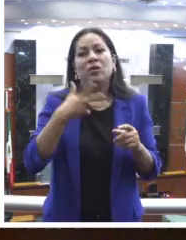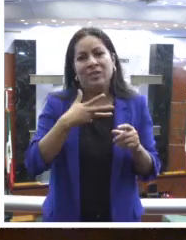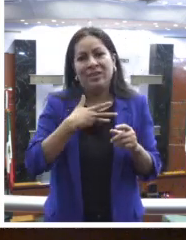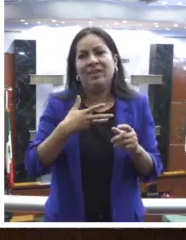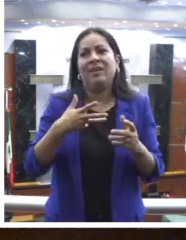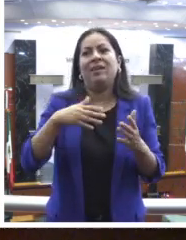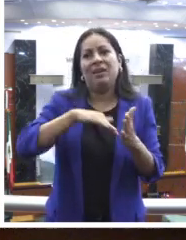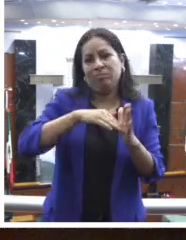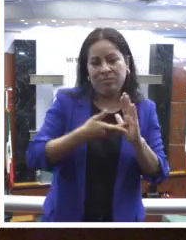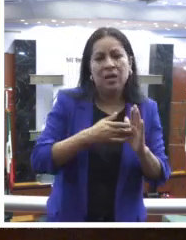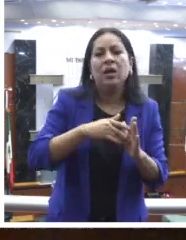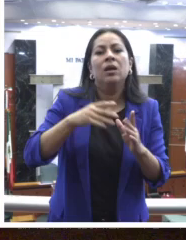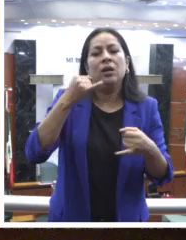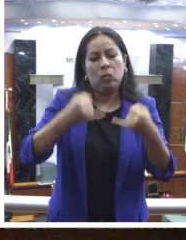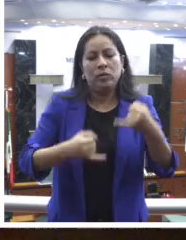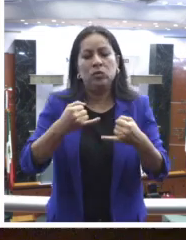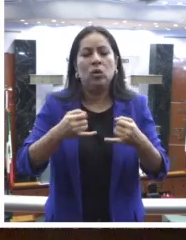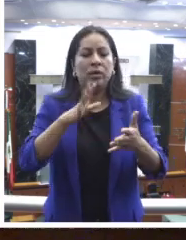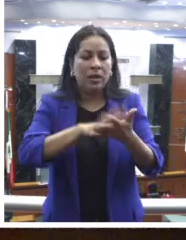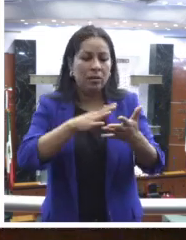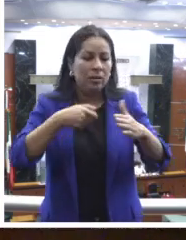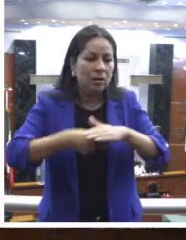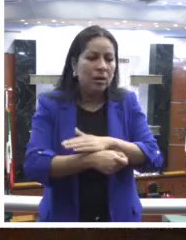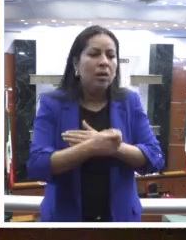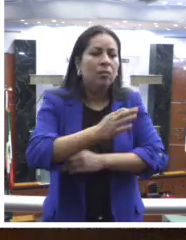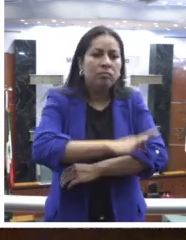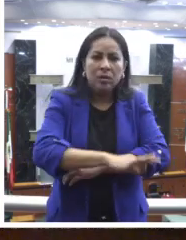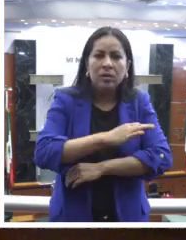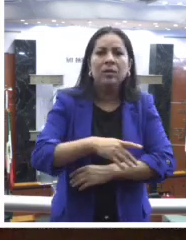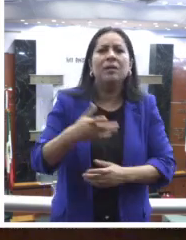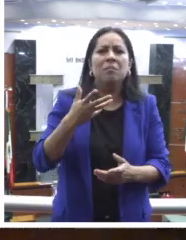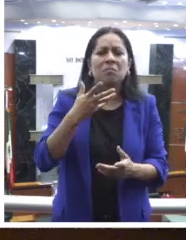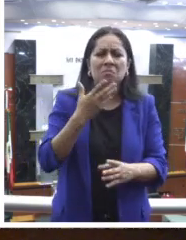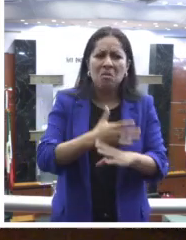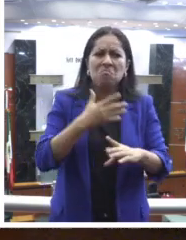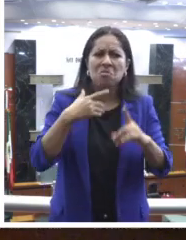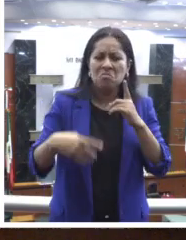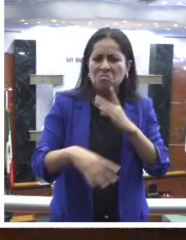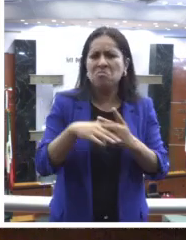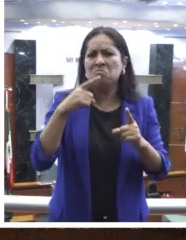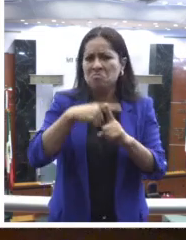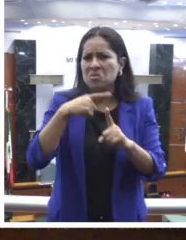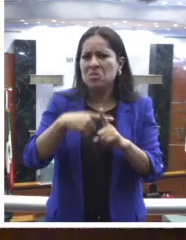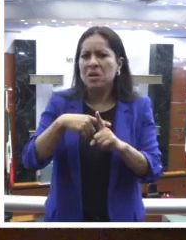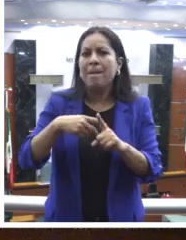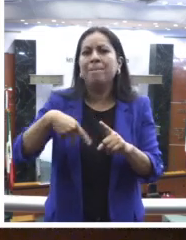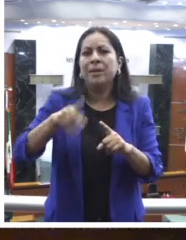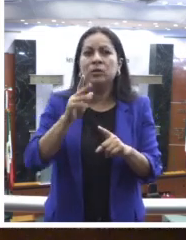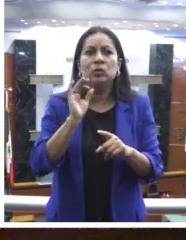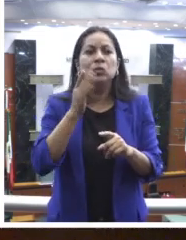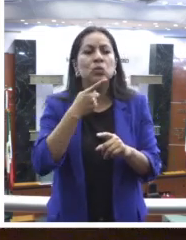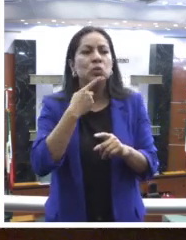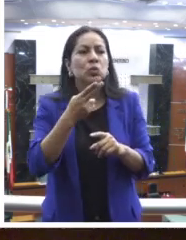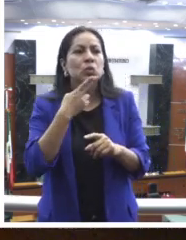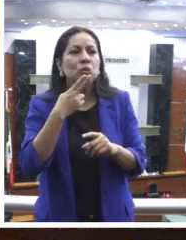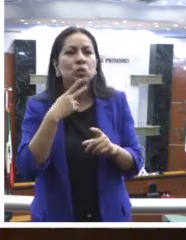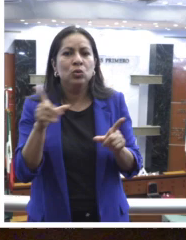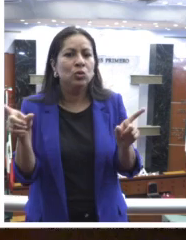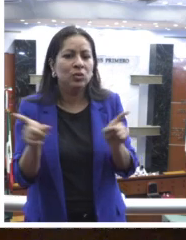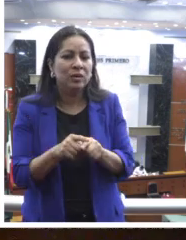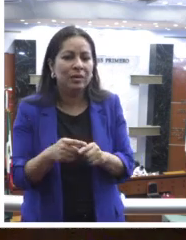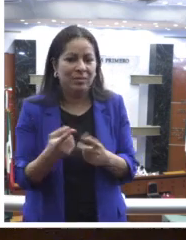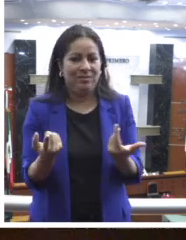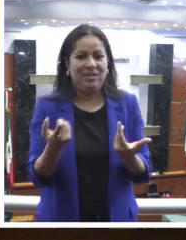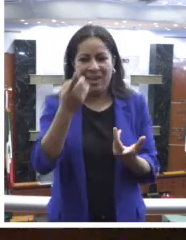graves Aunque la prisión preventiva oficiosa tiene varias ventajas También es importante tener en cuenta que su aplicación no está exenta de